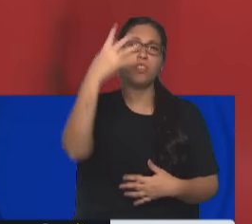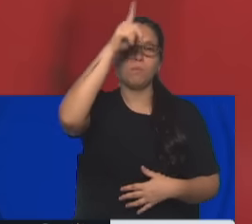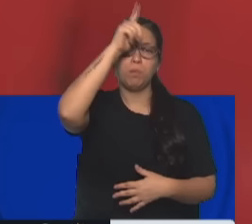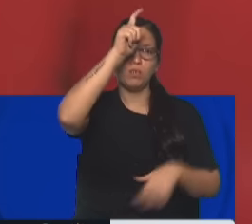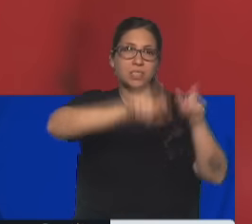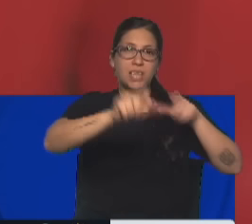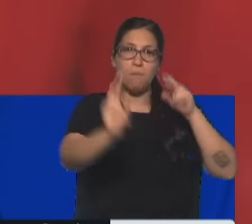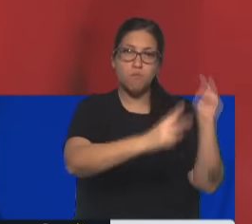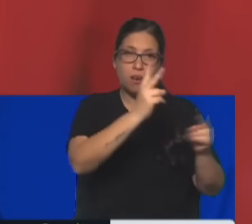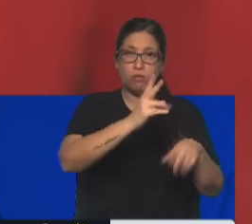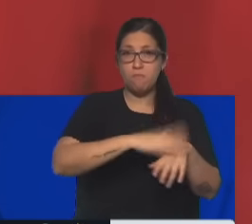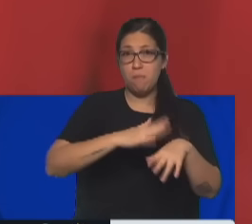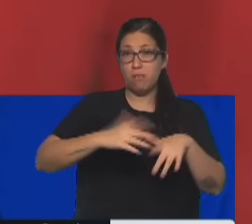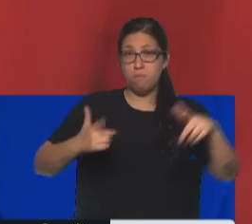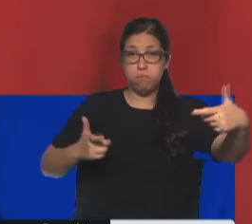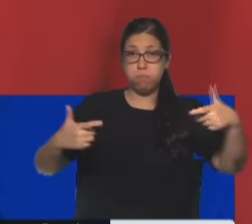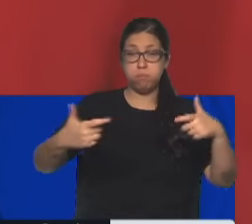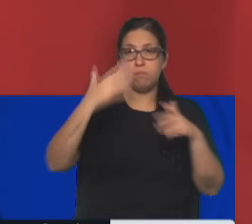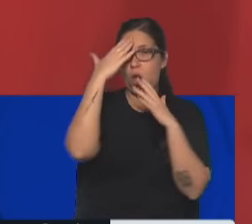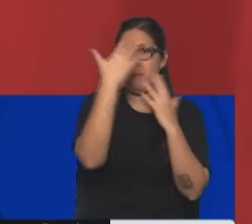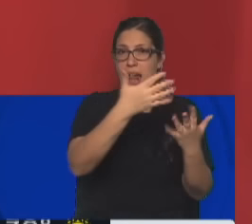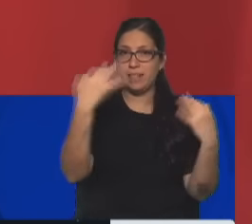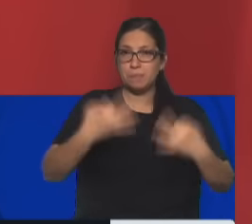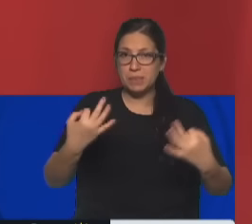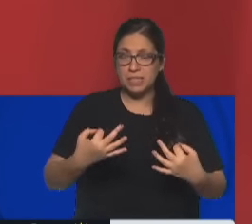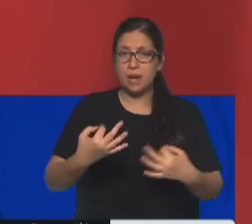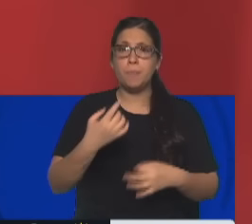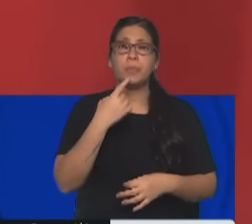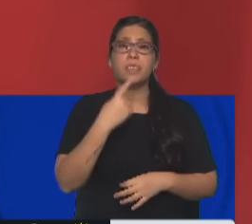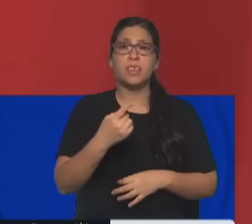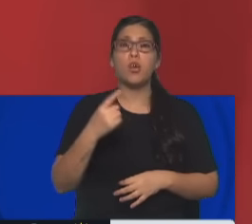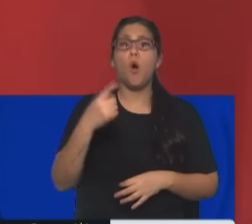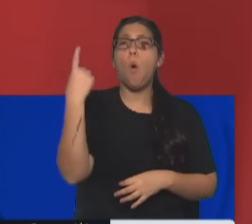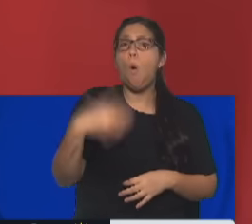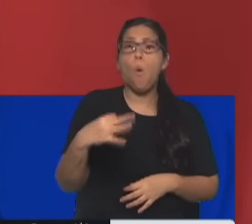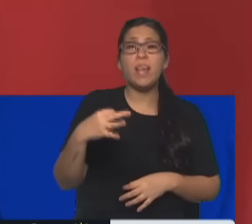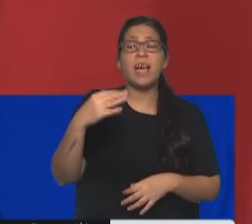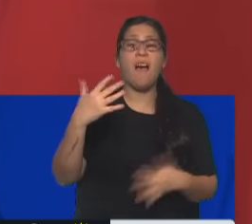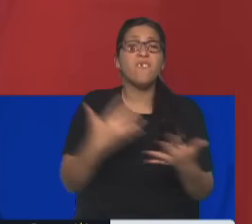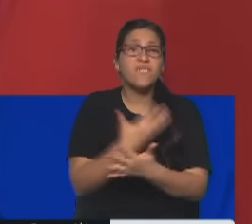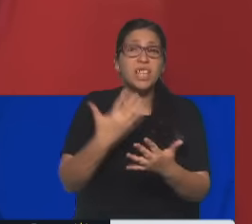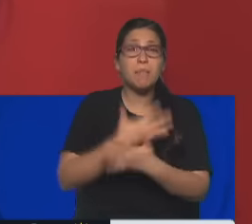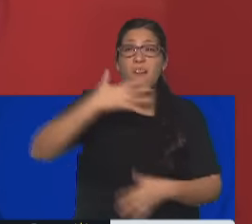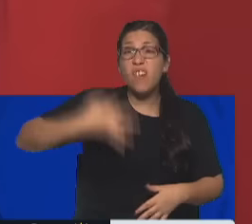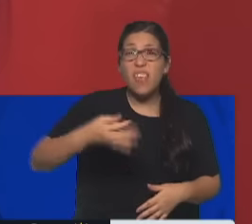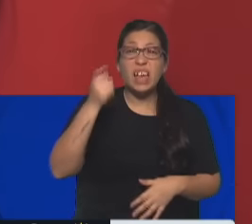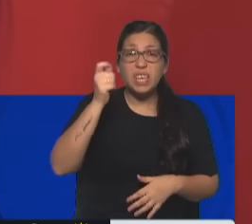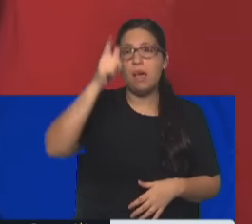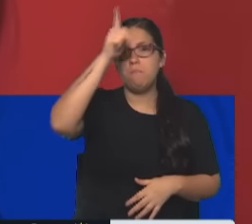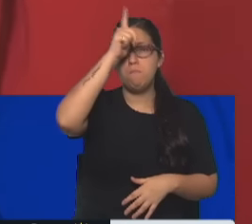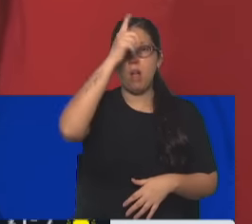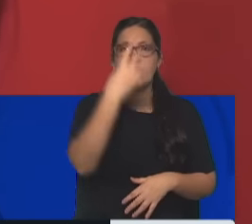el enfrentamiento. El gobernador Claudio Castro aseguró que las únicas víctimas reales fueron los agentes.